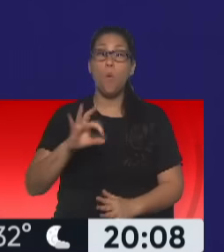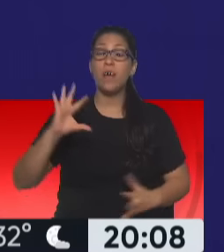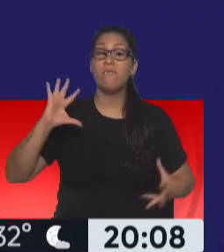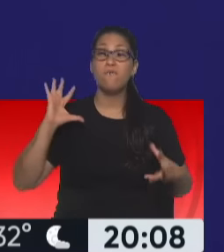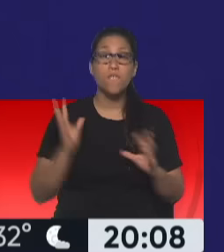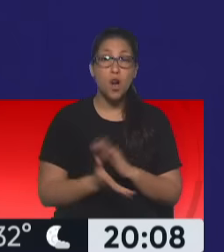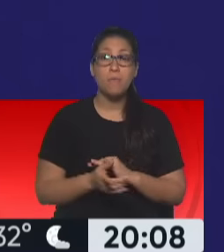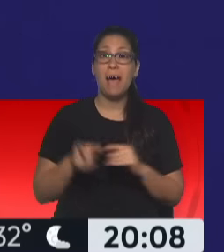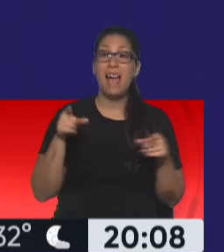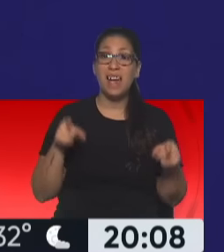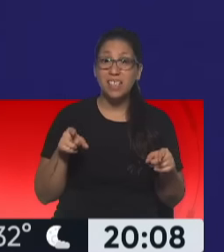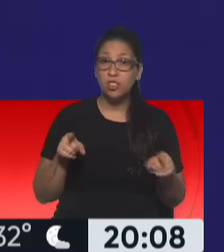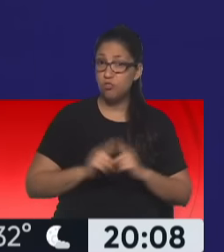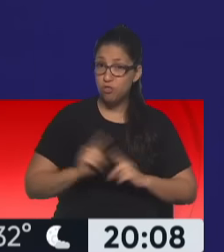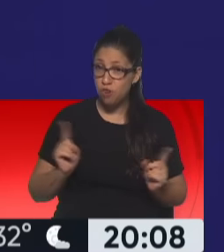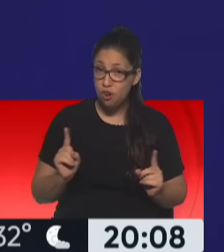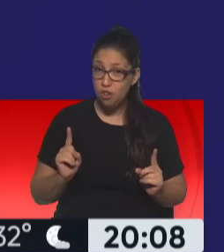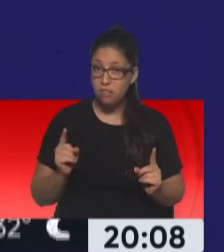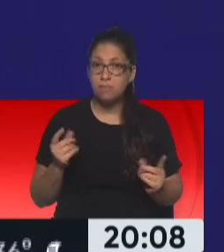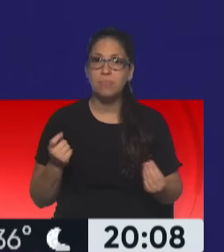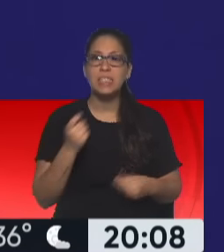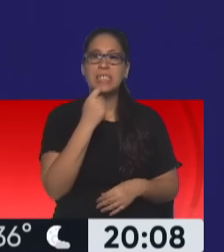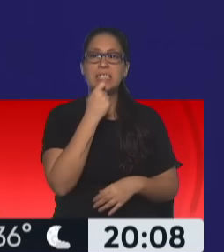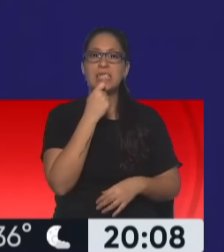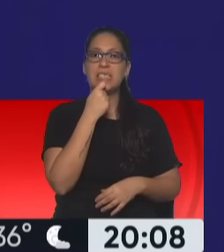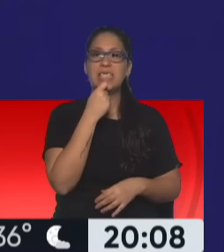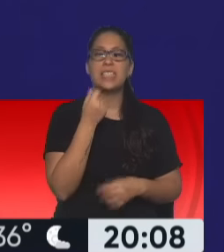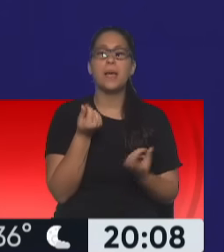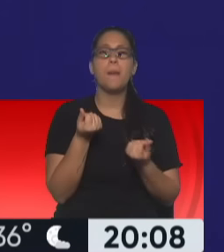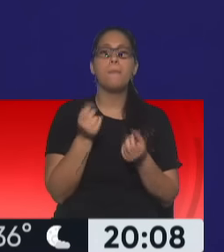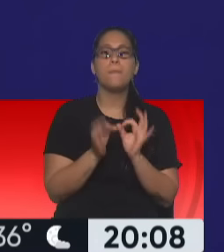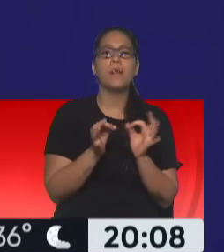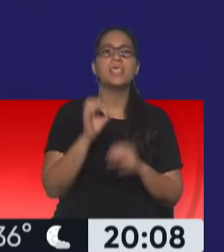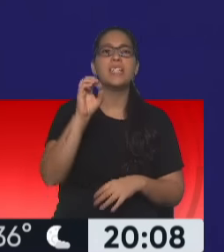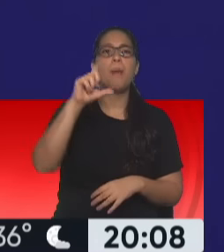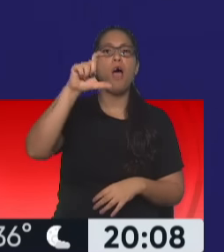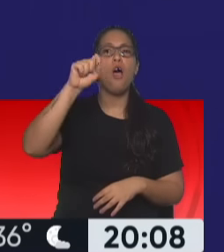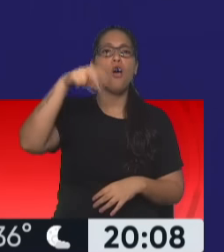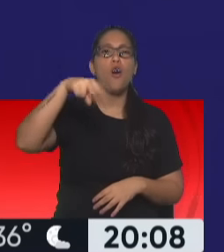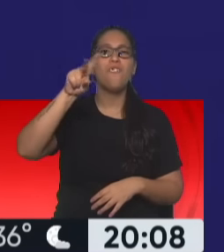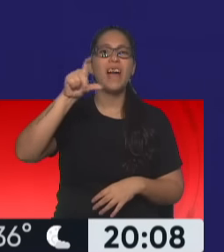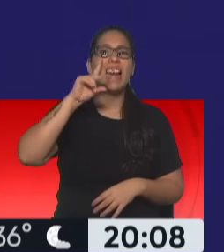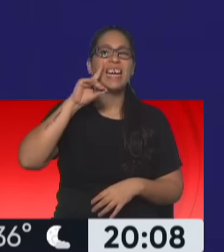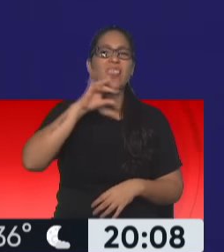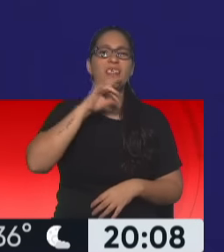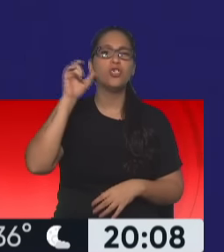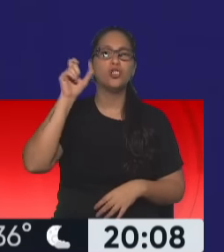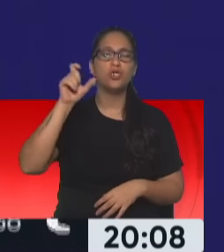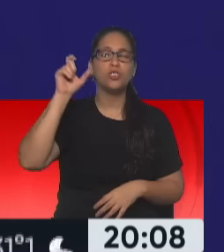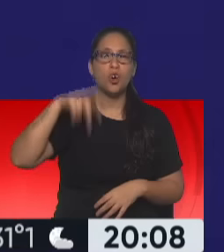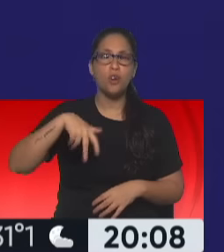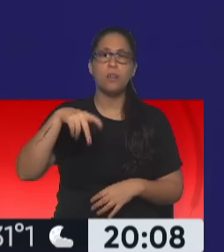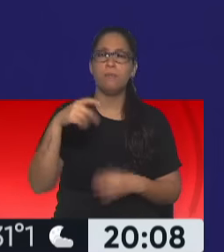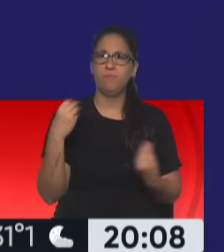forma que eso no ocurre es cuando hay convalidación monetaria. Si ustedes tienen convalidación